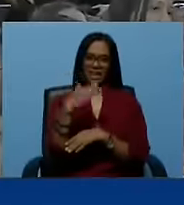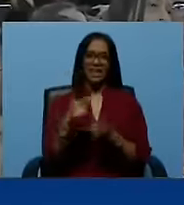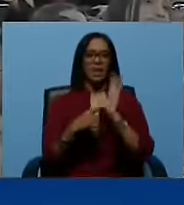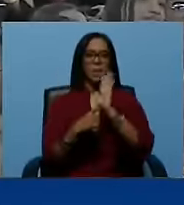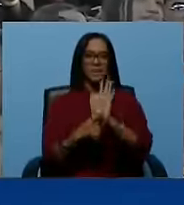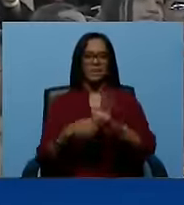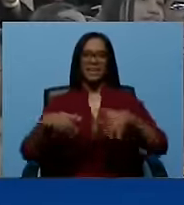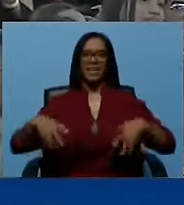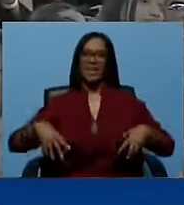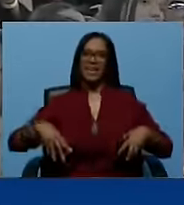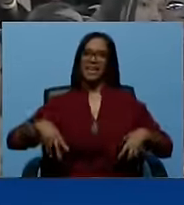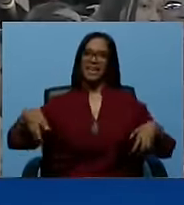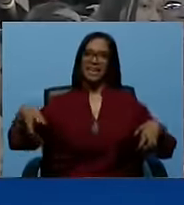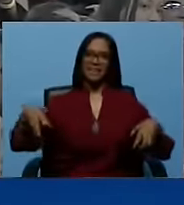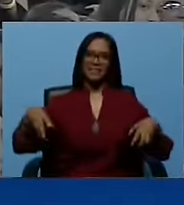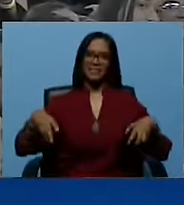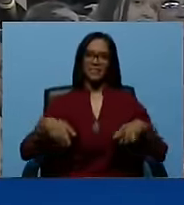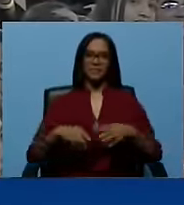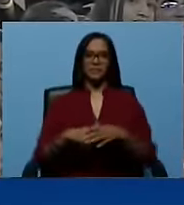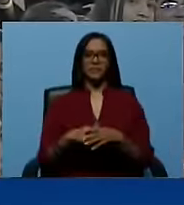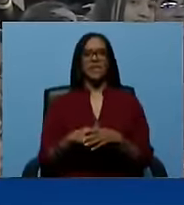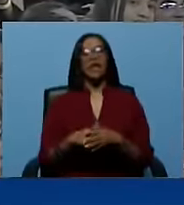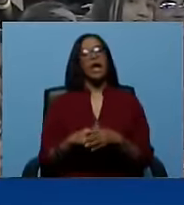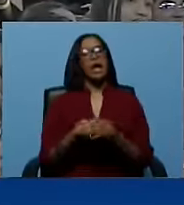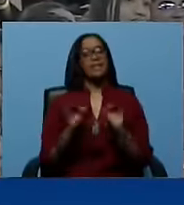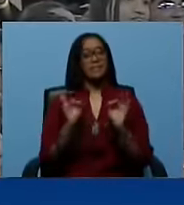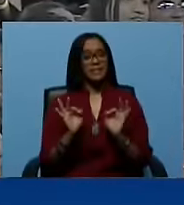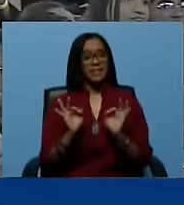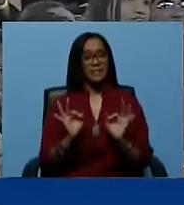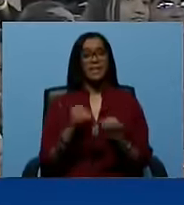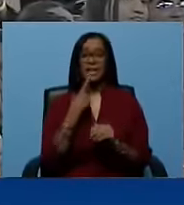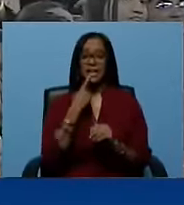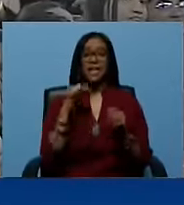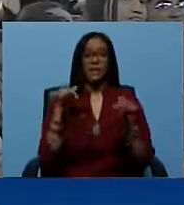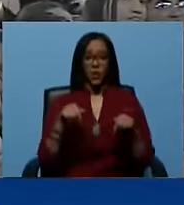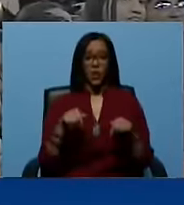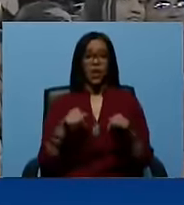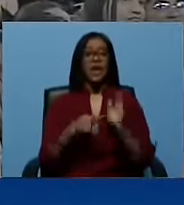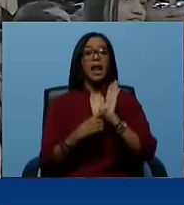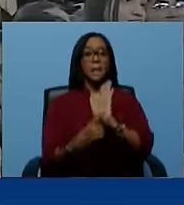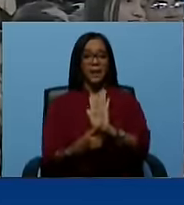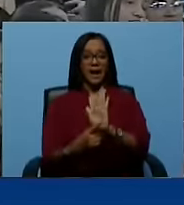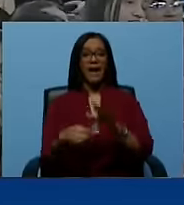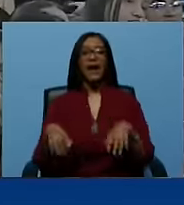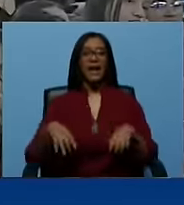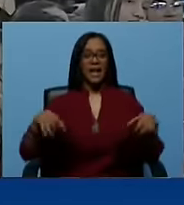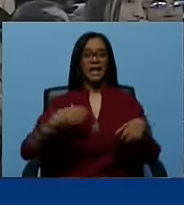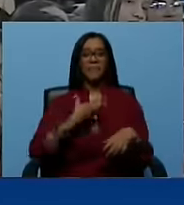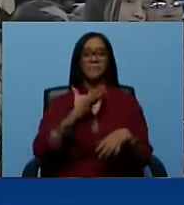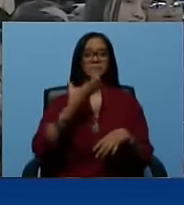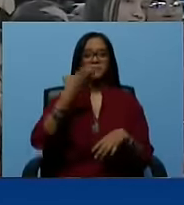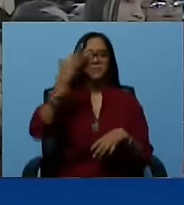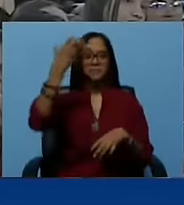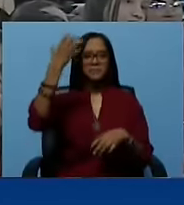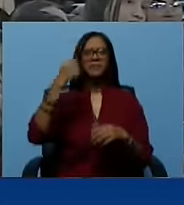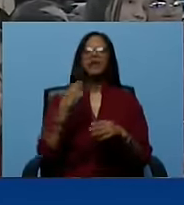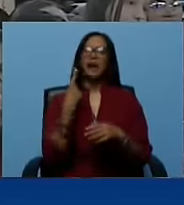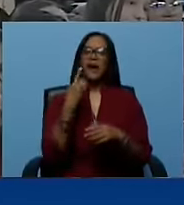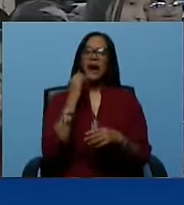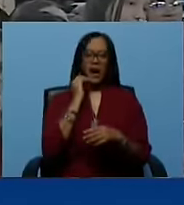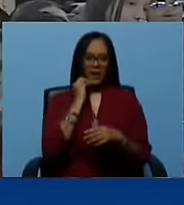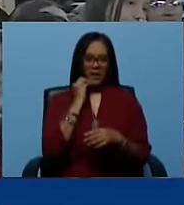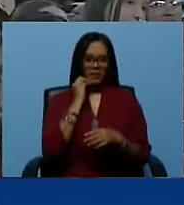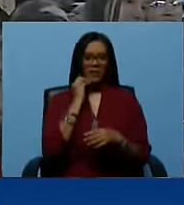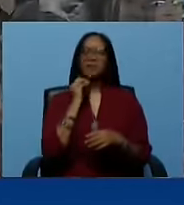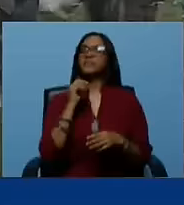riqueza. Pero sobre todo, diría yo hoy aquí, representa la riqueza espiritual de una juventud